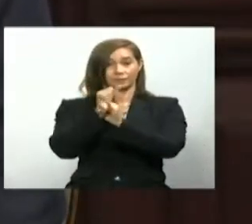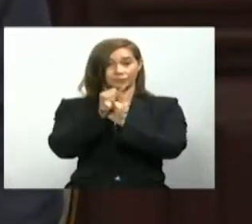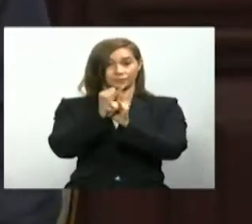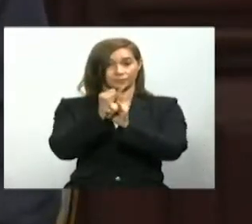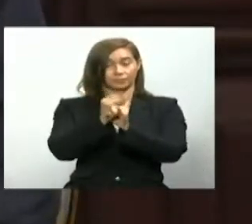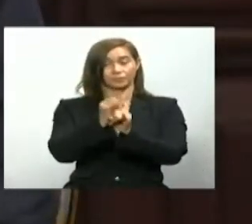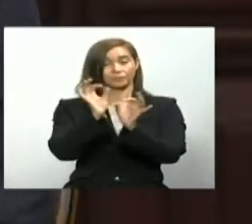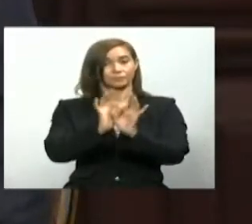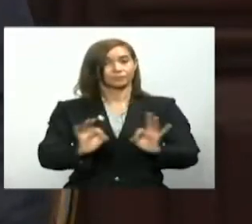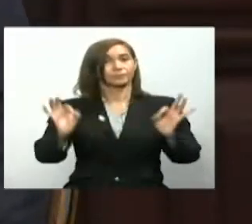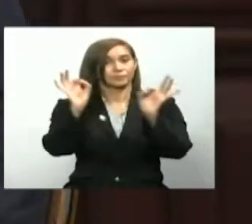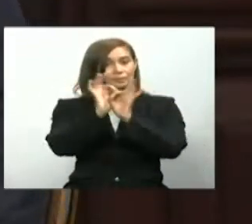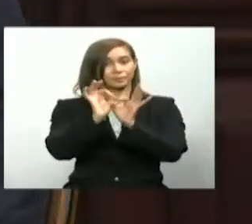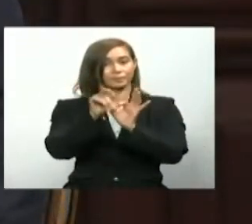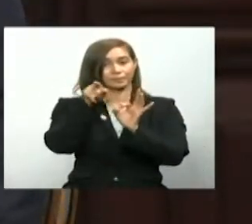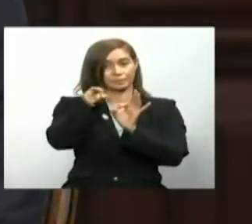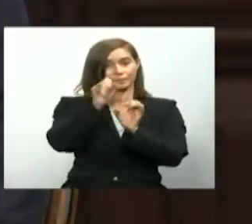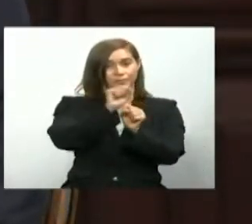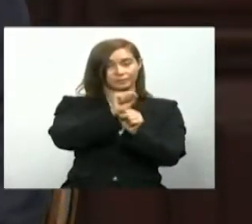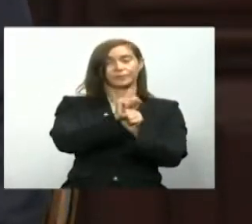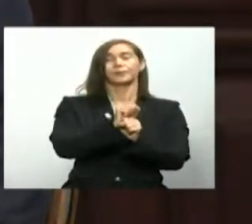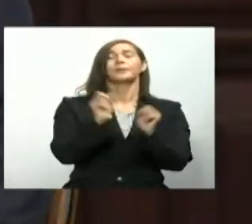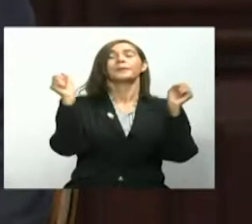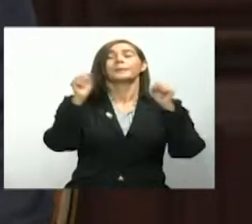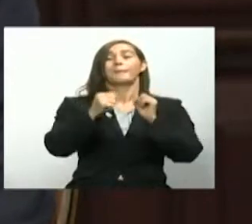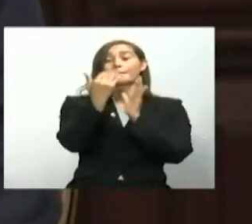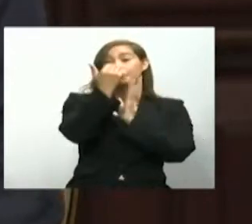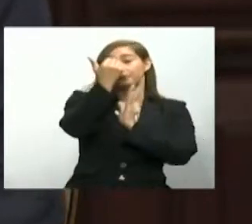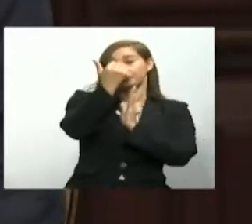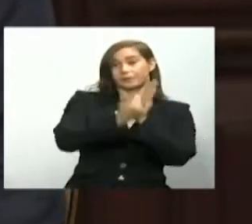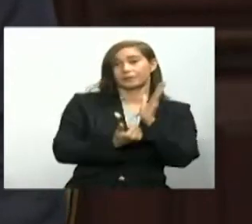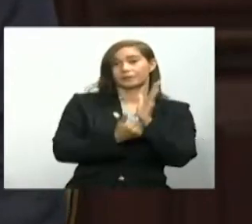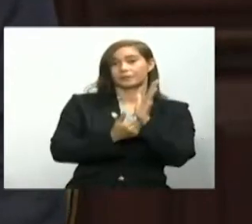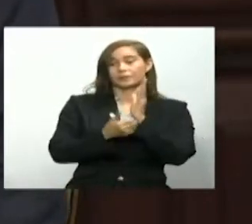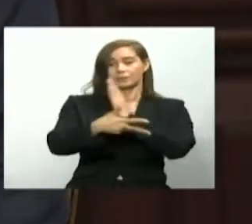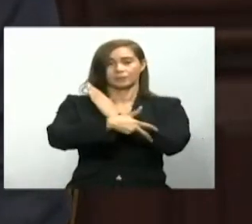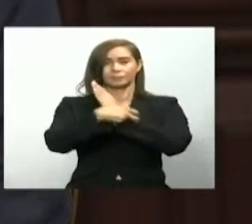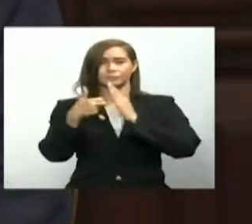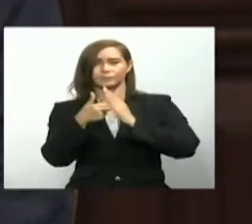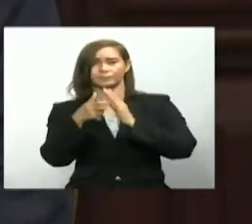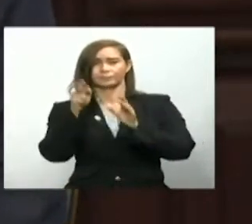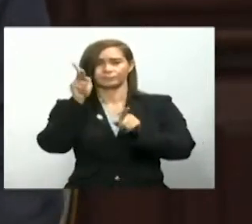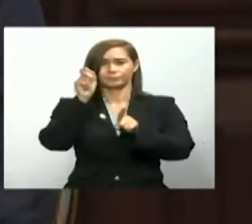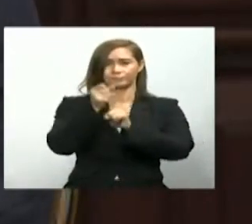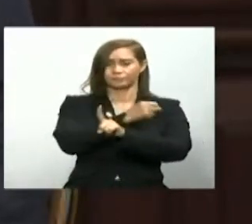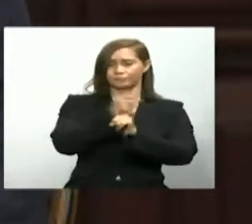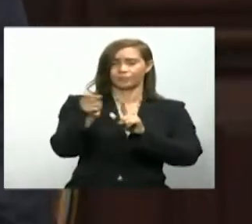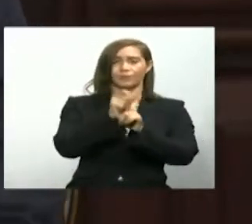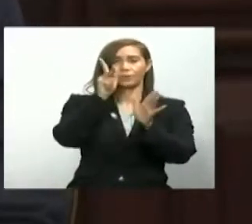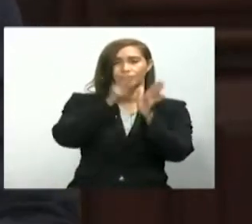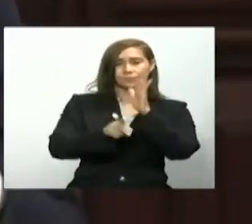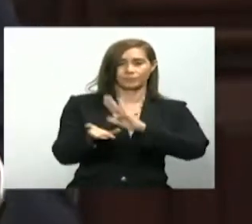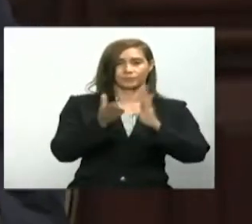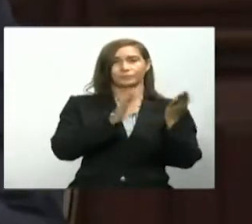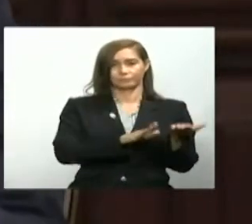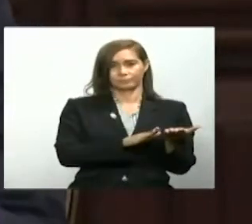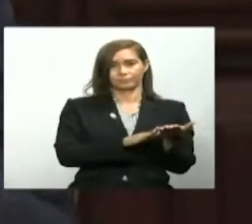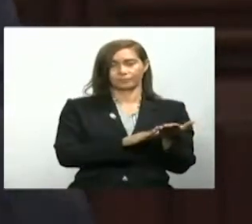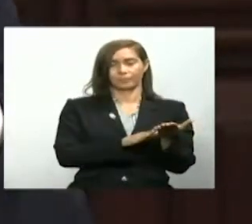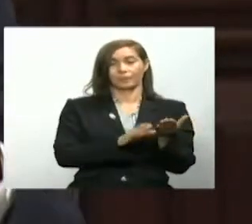mejoras de sus condiciones laborales van a continuar de los 717 destacamentos con los que contamos actualmente